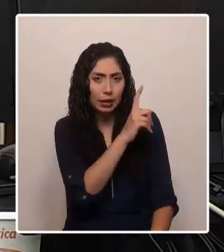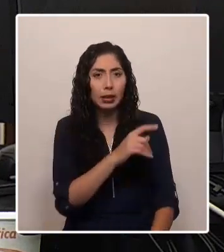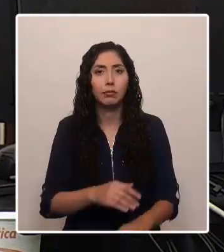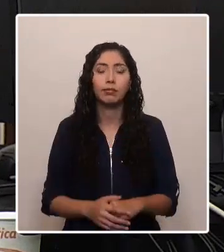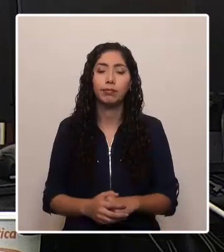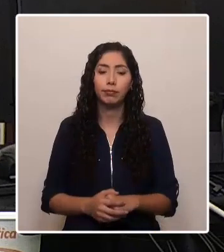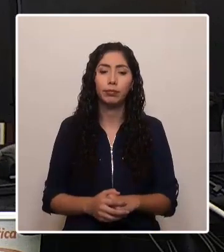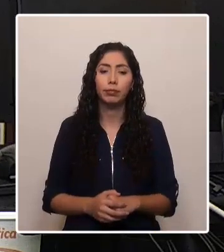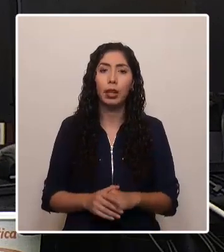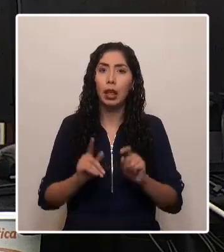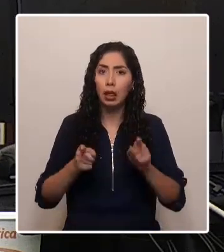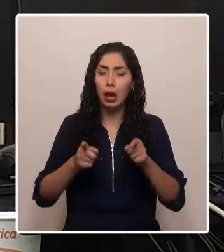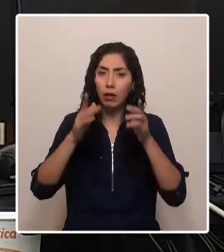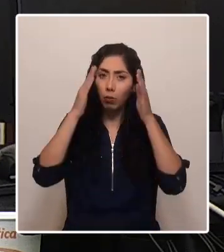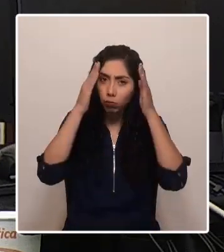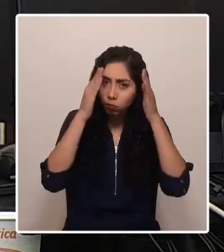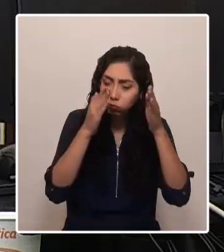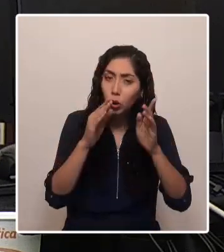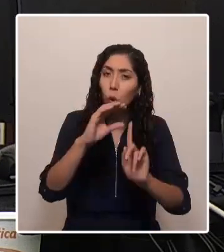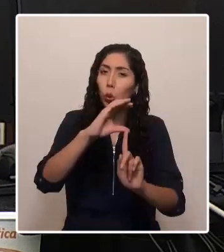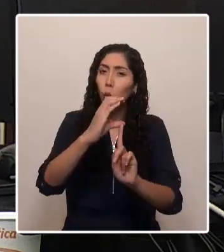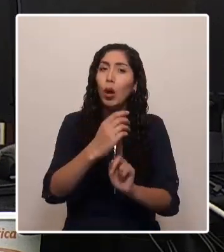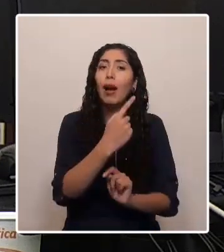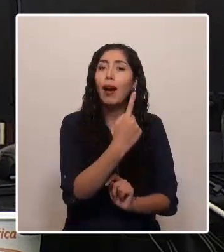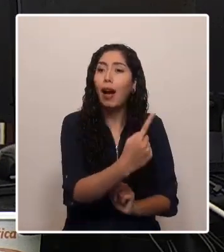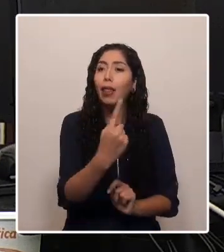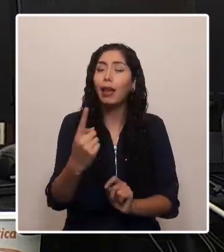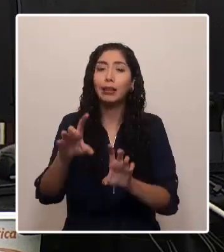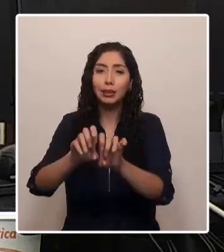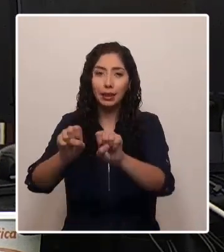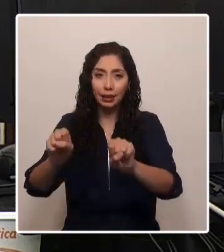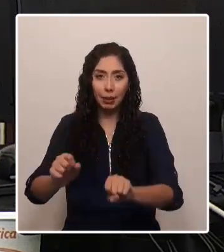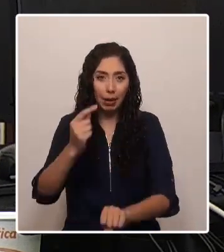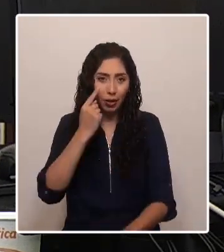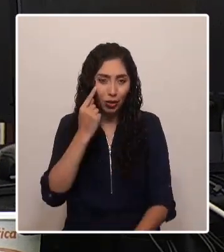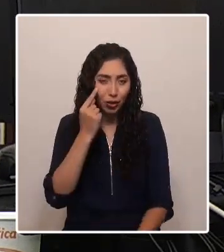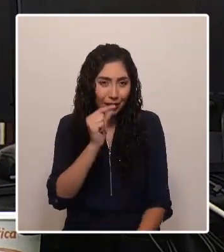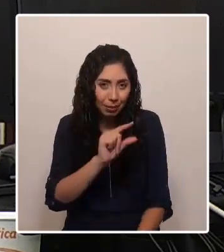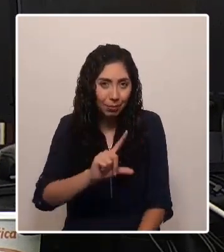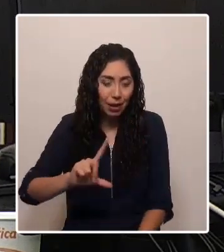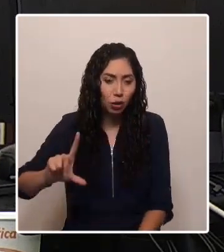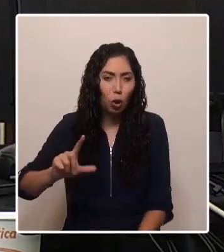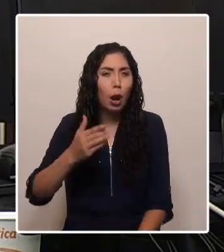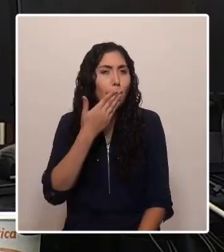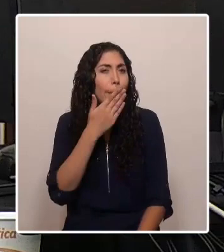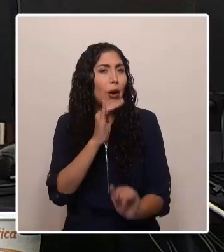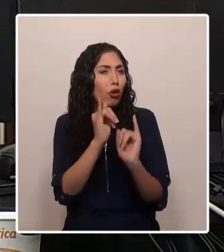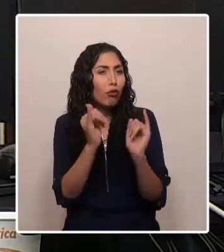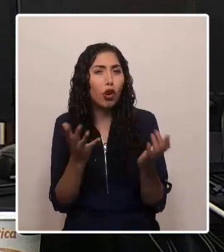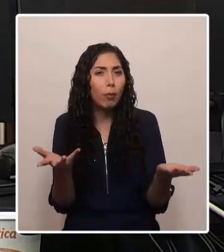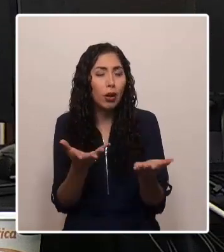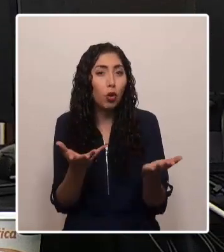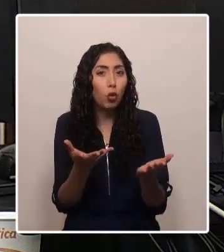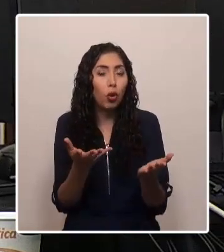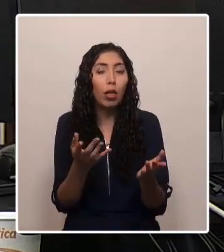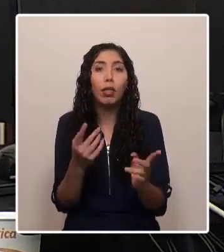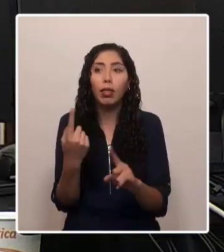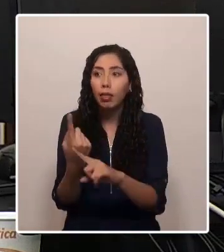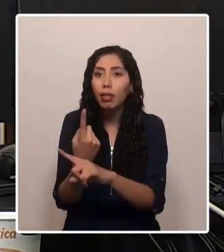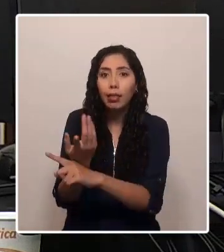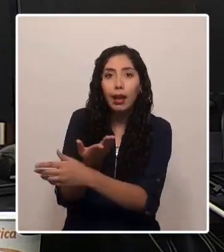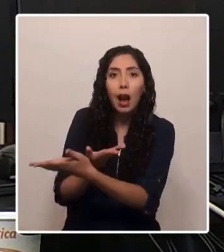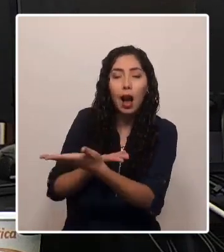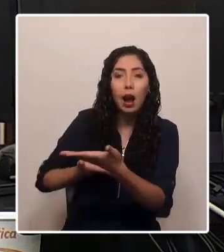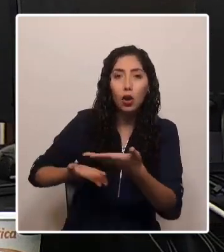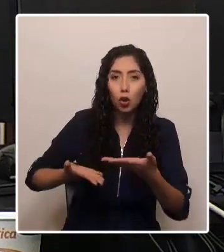al etos cultural de cada sistema de conocimiento. La mejor manera es el diálogo entre sus cultores que comienza desde la casa y continúa en